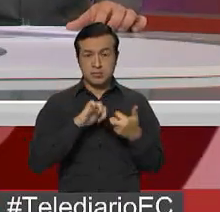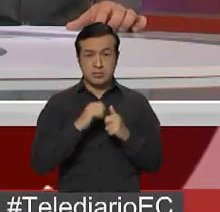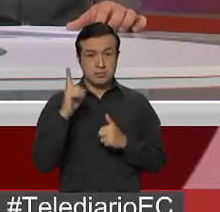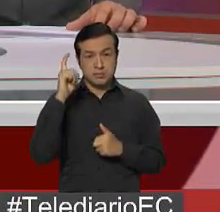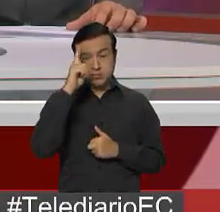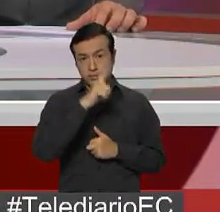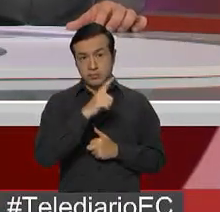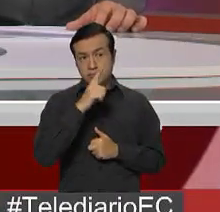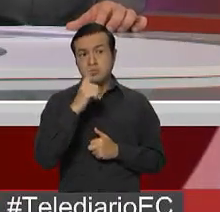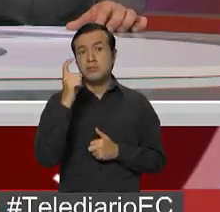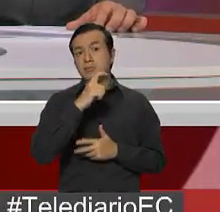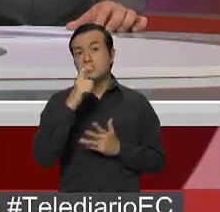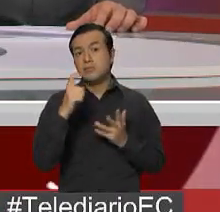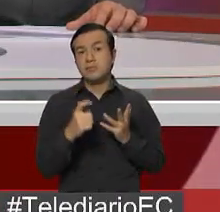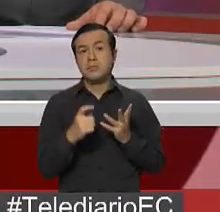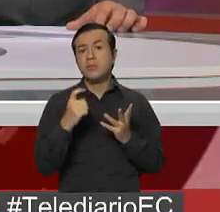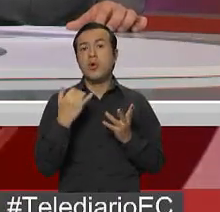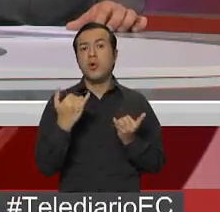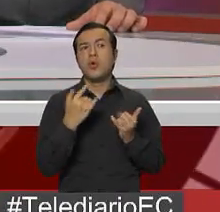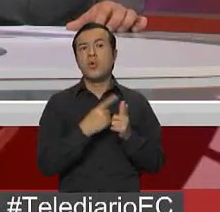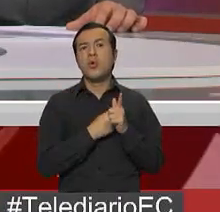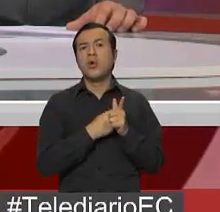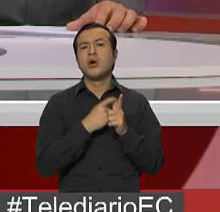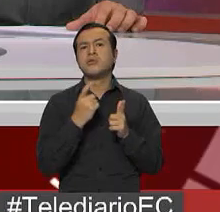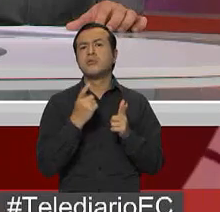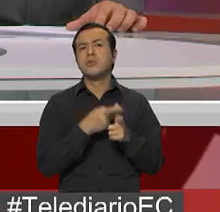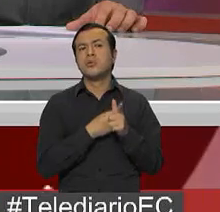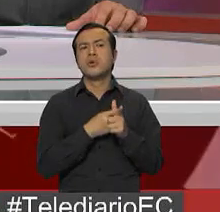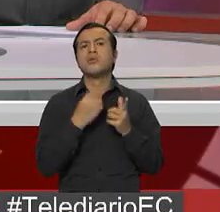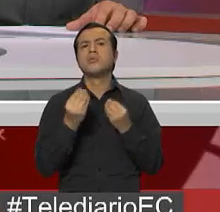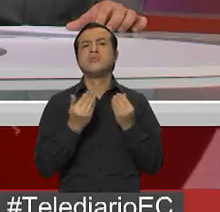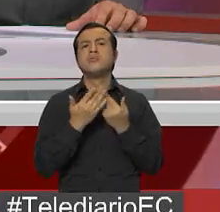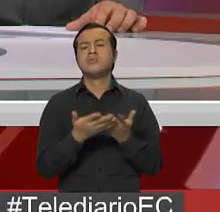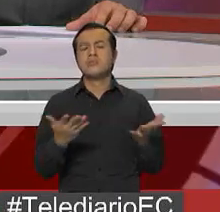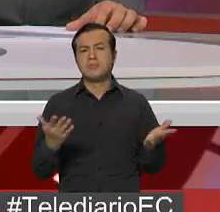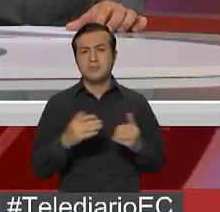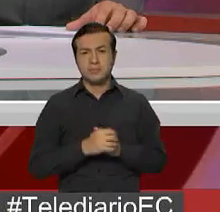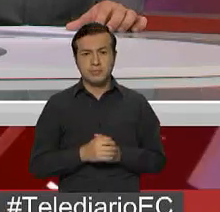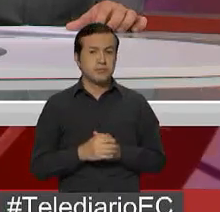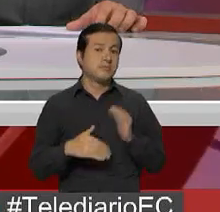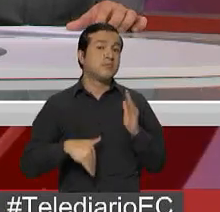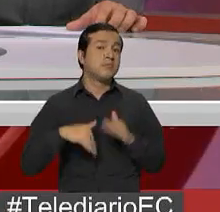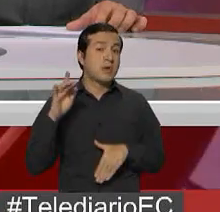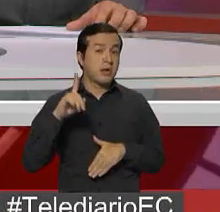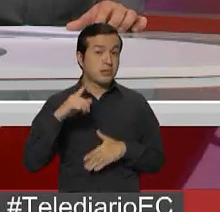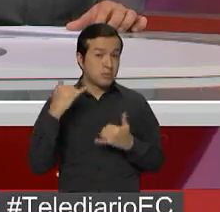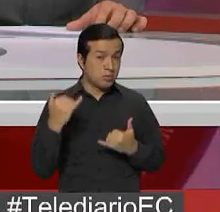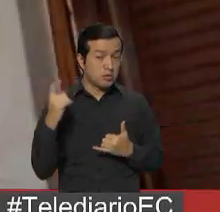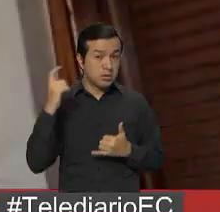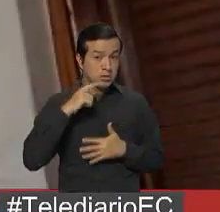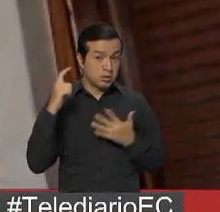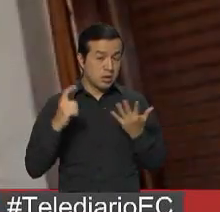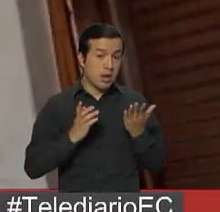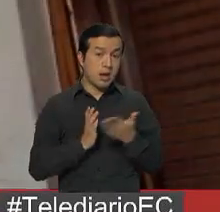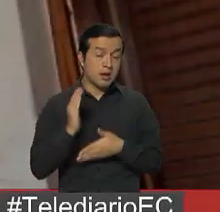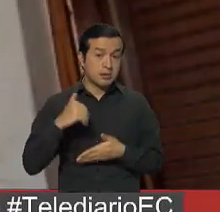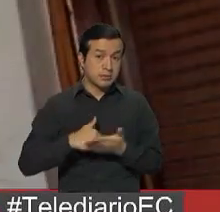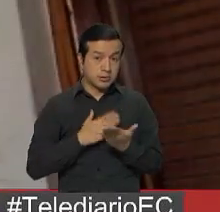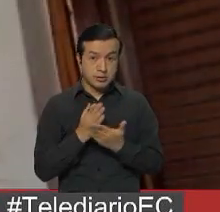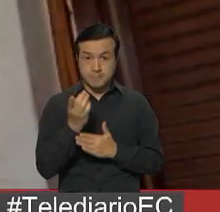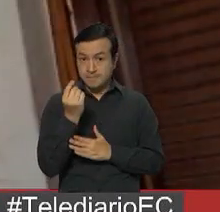qué es lo que se necesita de manera urgente lo que más necesitamos en este momento es acceso a